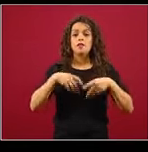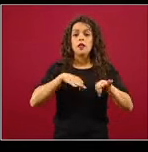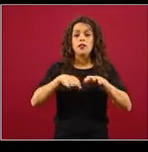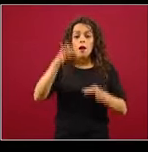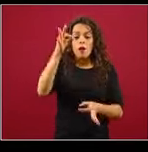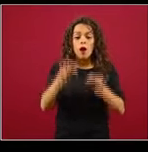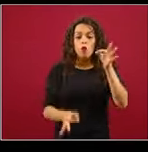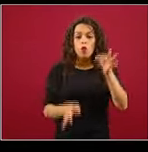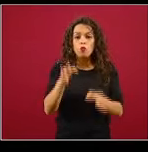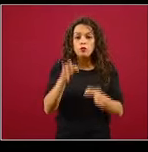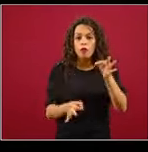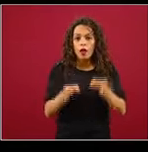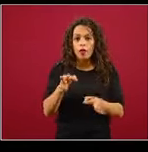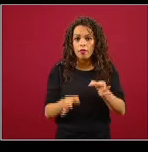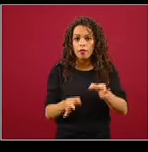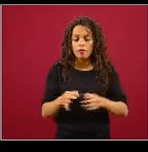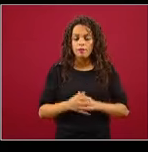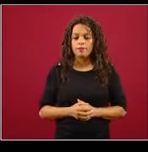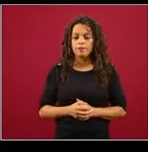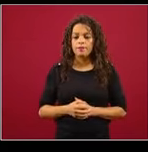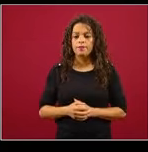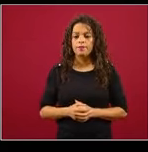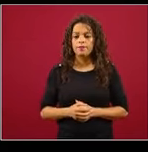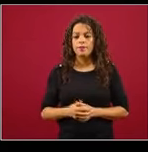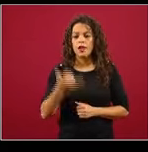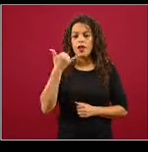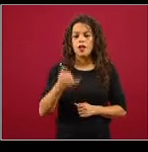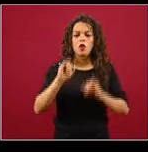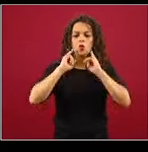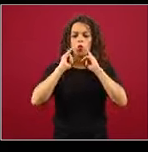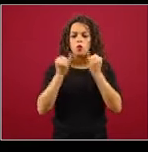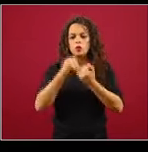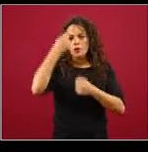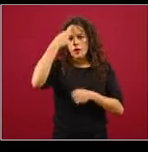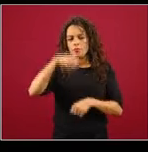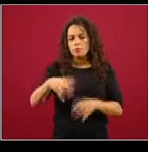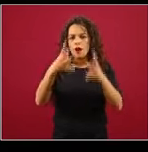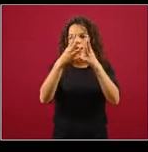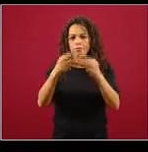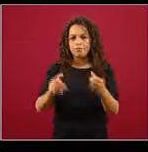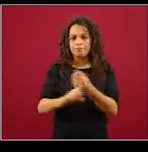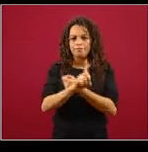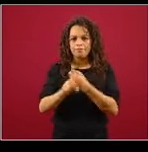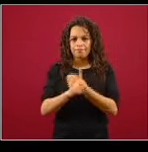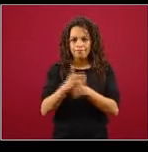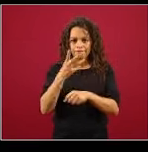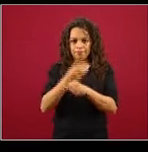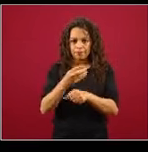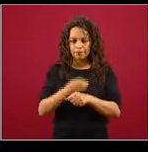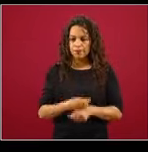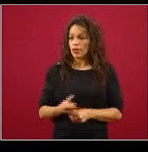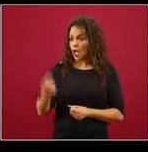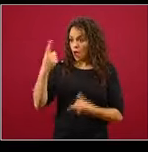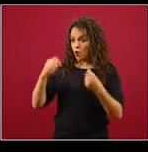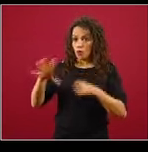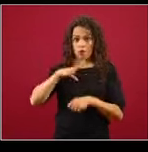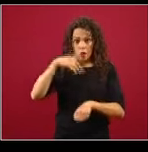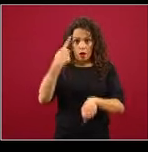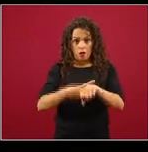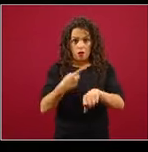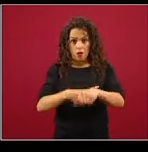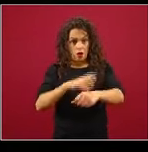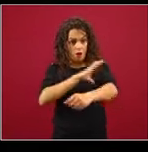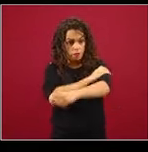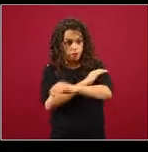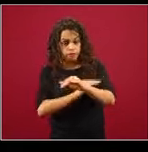juntas de conciliación. Hay algunos empleados que, por ejemplo, pues tienen alguna enfermedad como hipertensión o diabetes, y sus